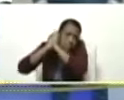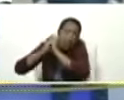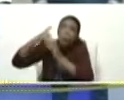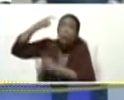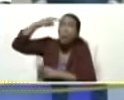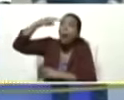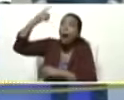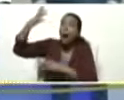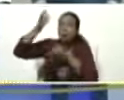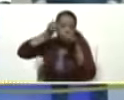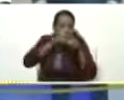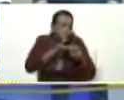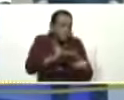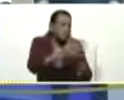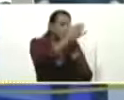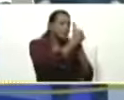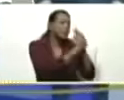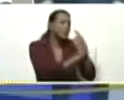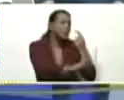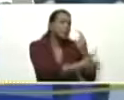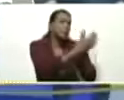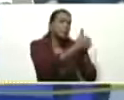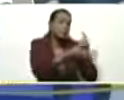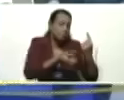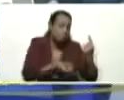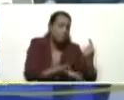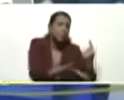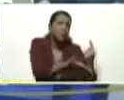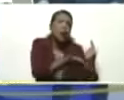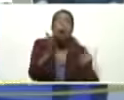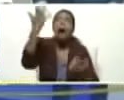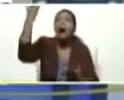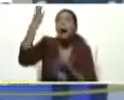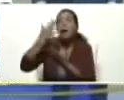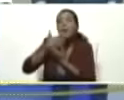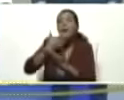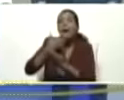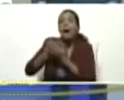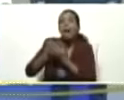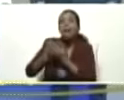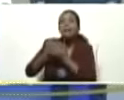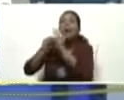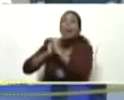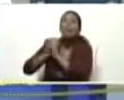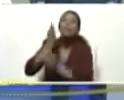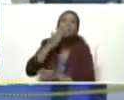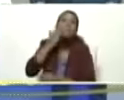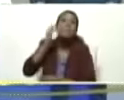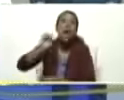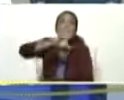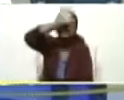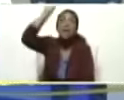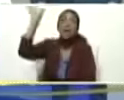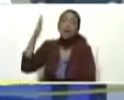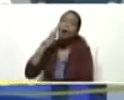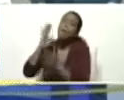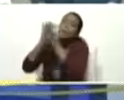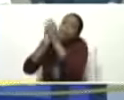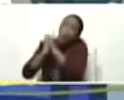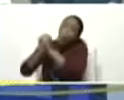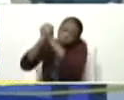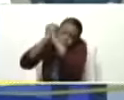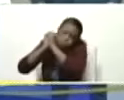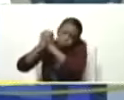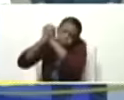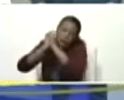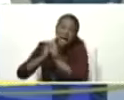Y Él ha puesto su mano. Y siempre invoco a mi madre, Teresa, que